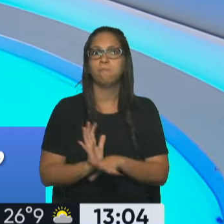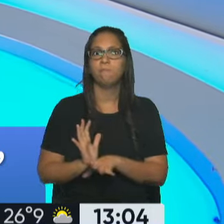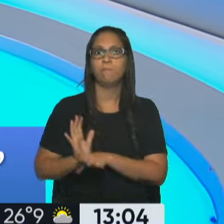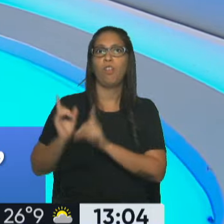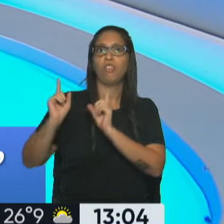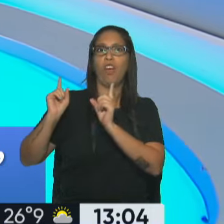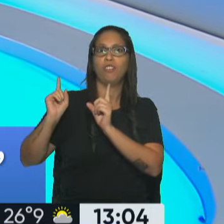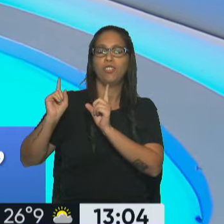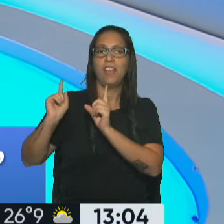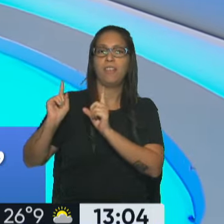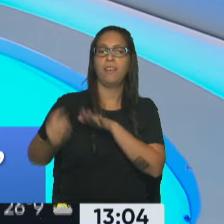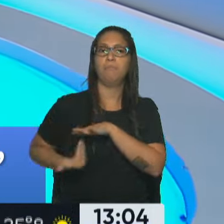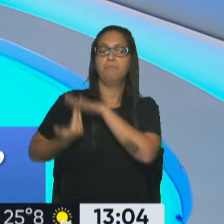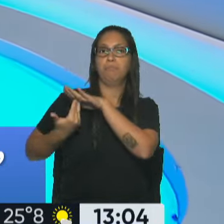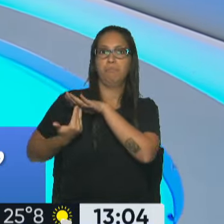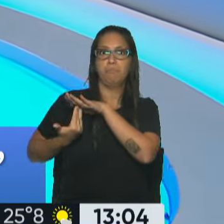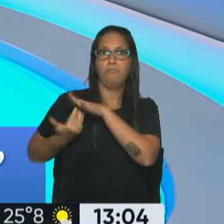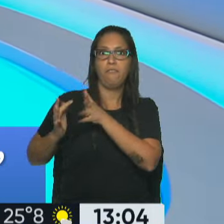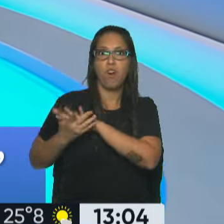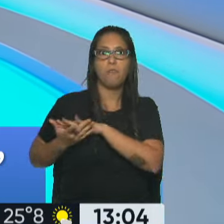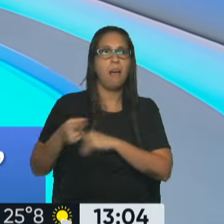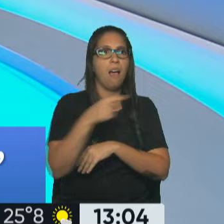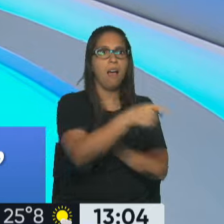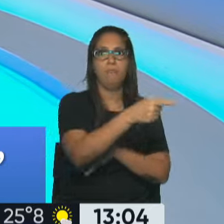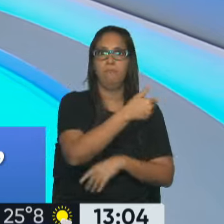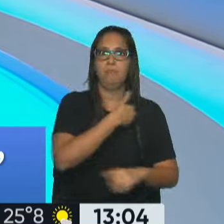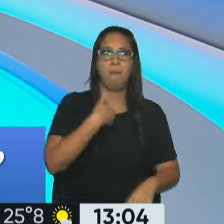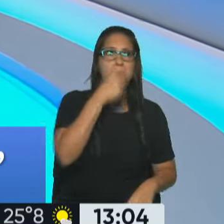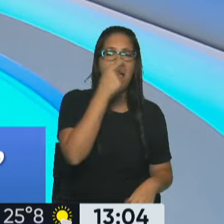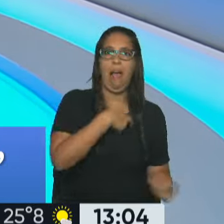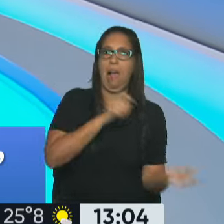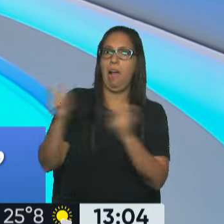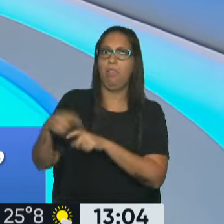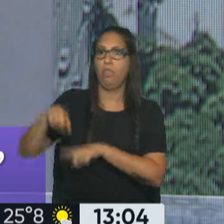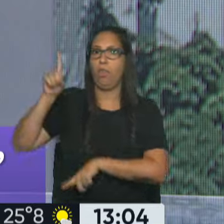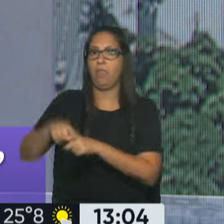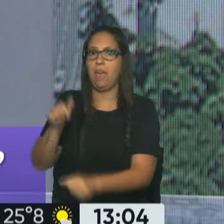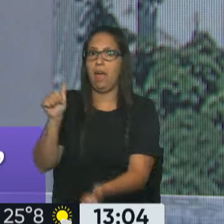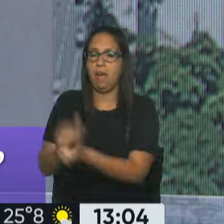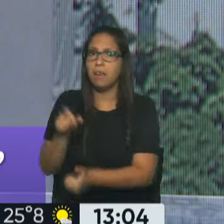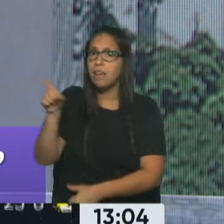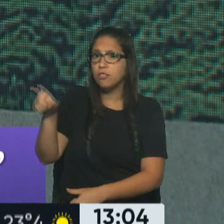trasladaban la autoridad maternal o paternal a la docente que estaba la mayor parte del día con nosotros. Y eso se